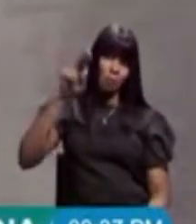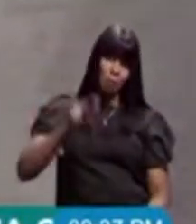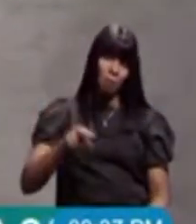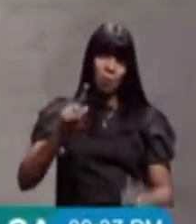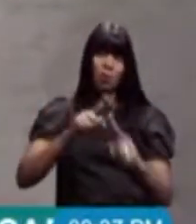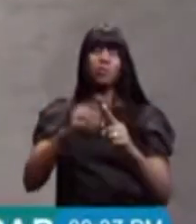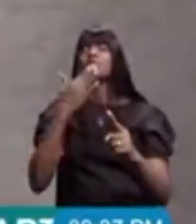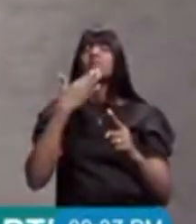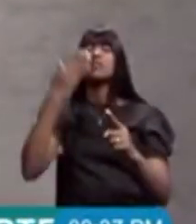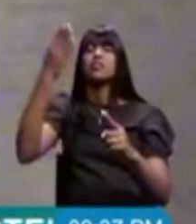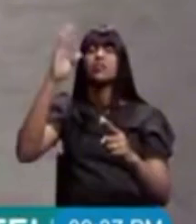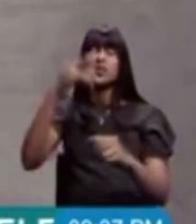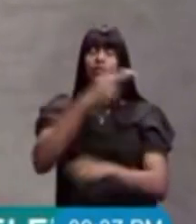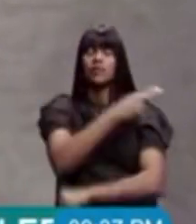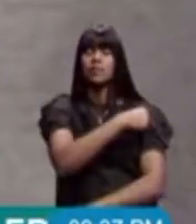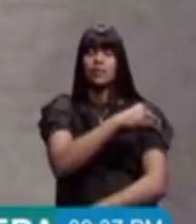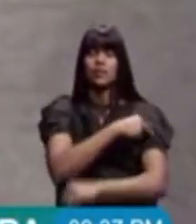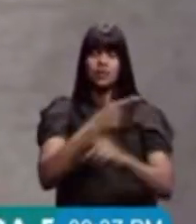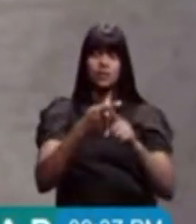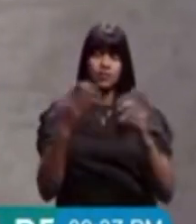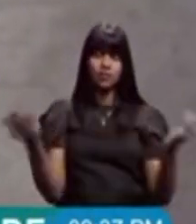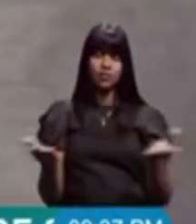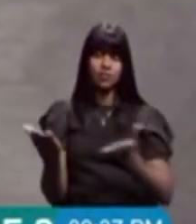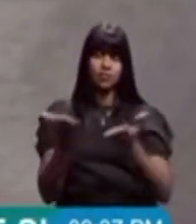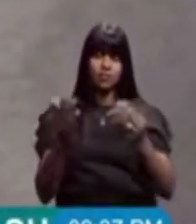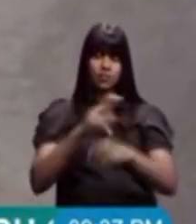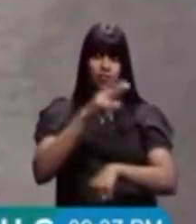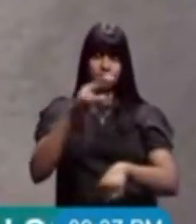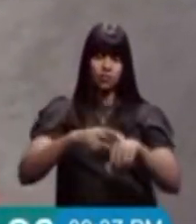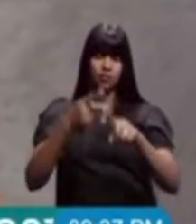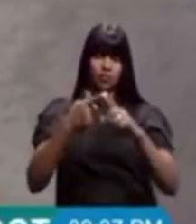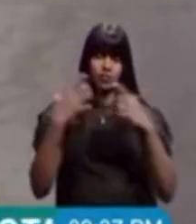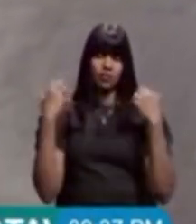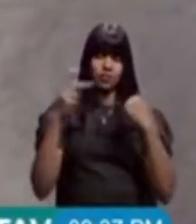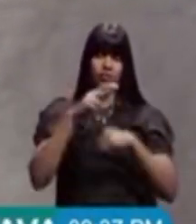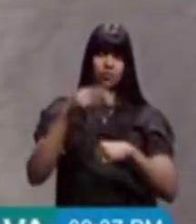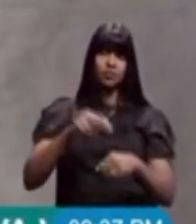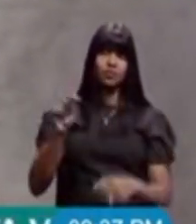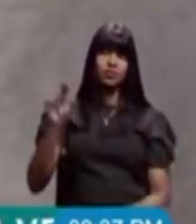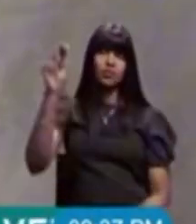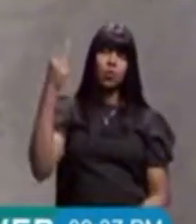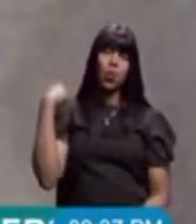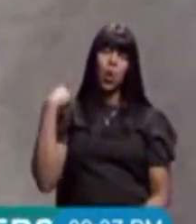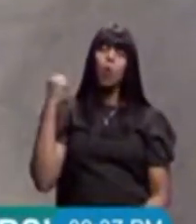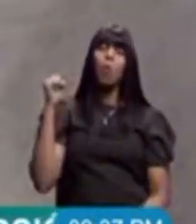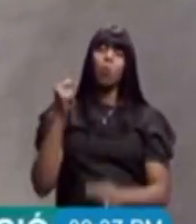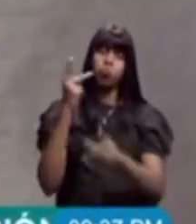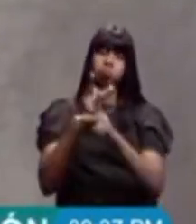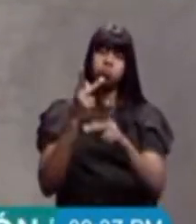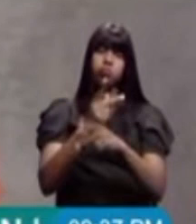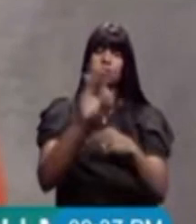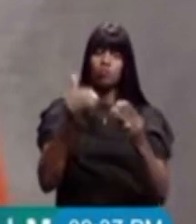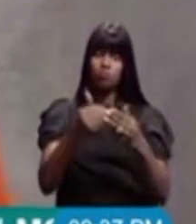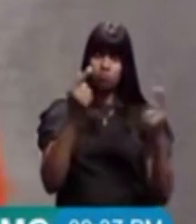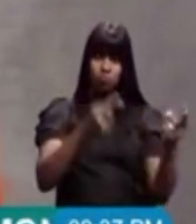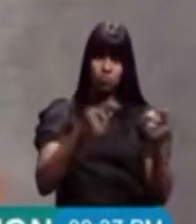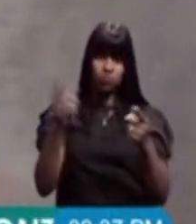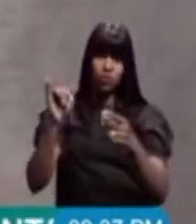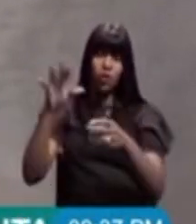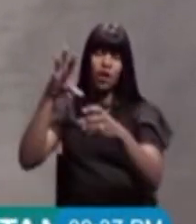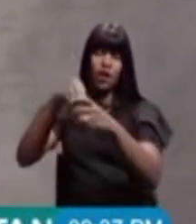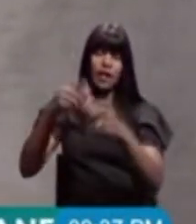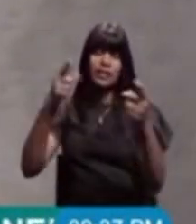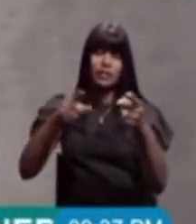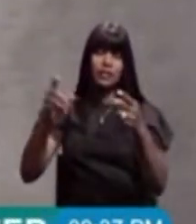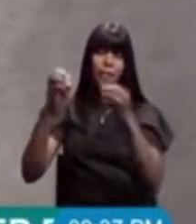en los hospitales de nuestra red de Servicio Regional de Salud Cibao Central, hemos podido manejar todos los casos. Incluso los